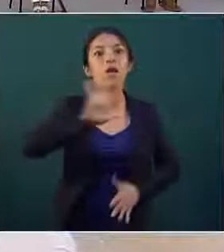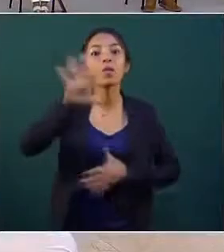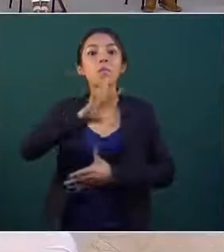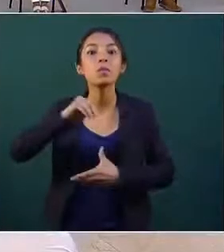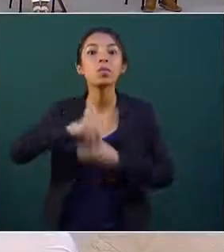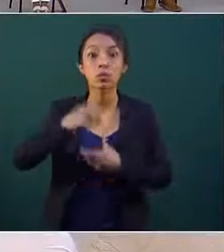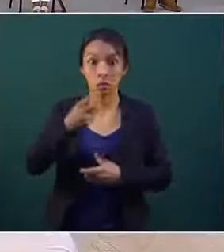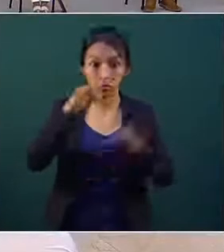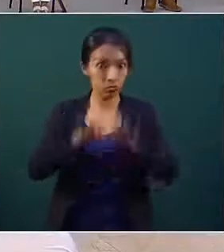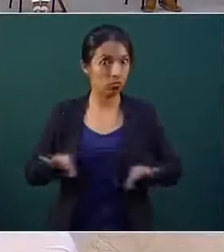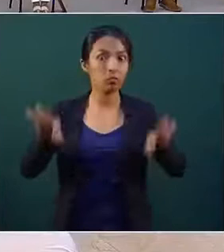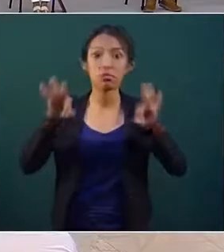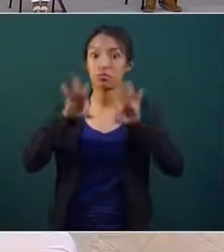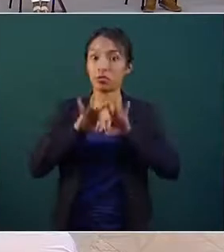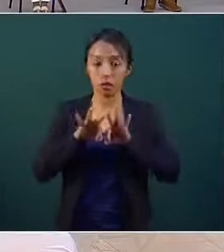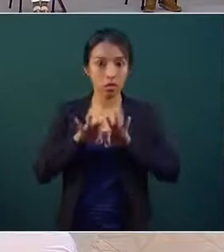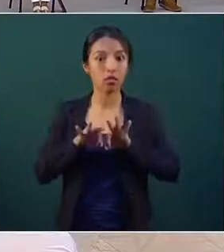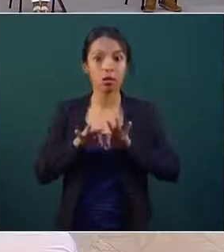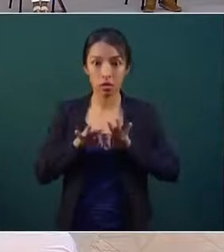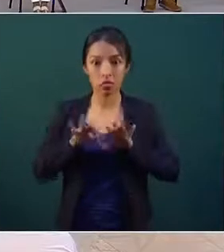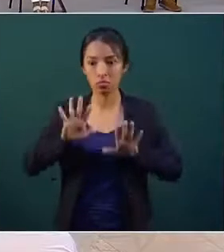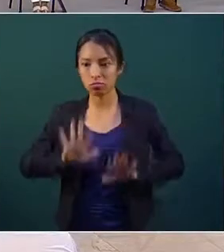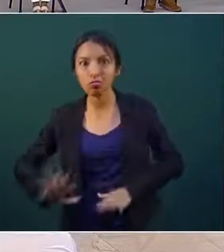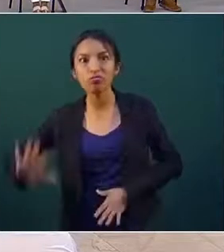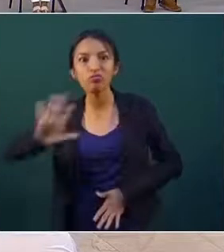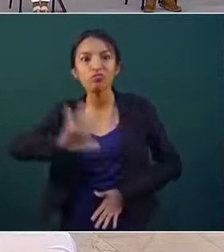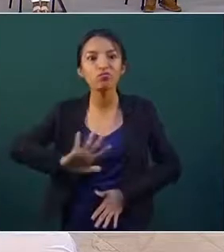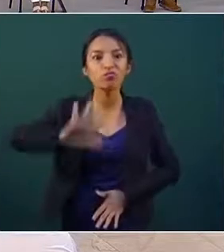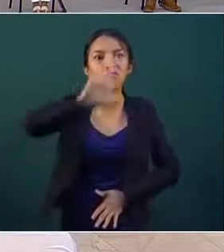importante, la presencia territorial,